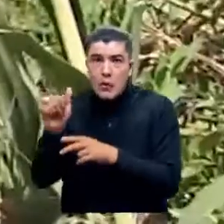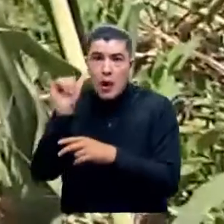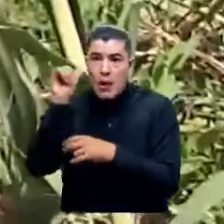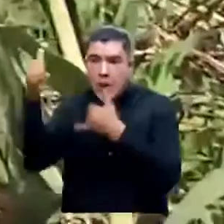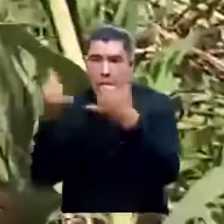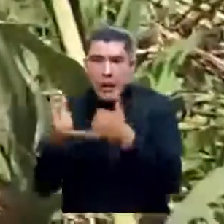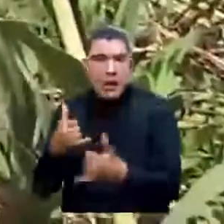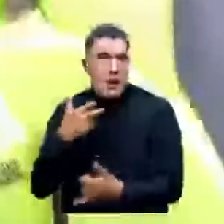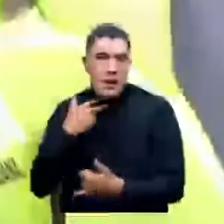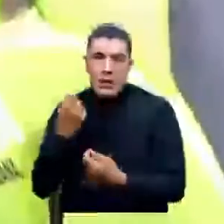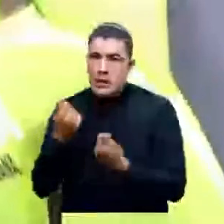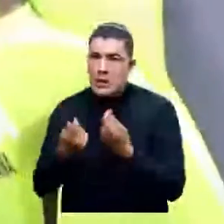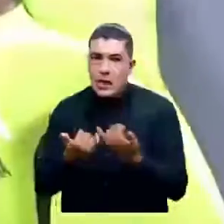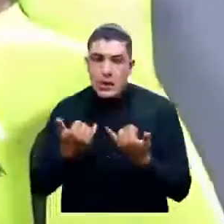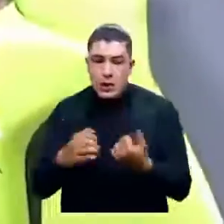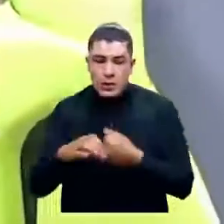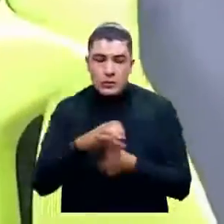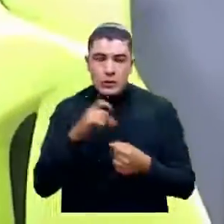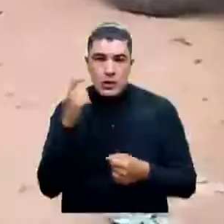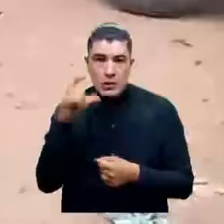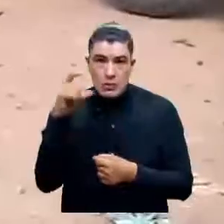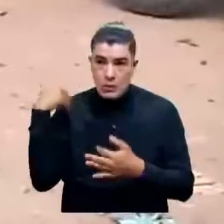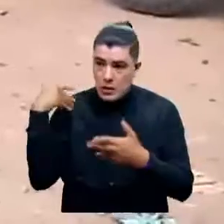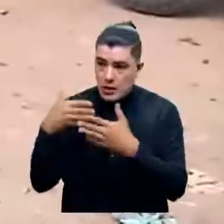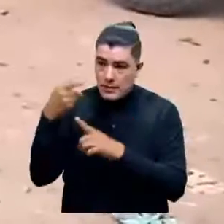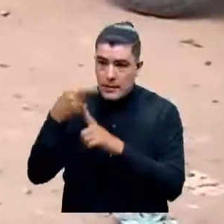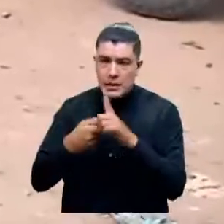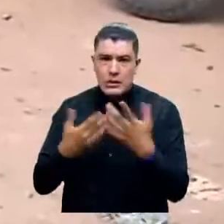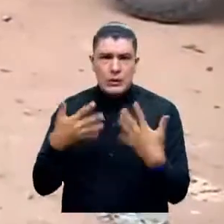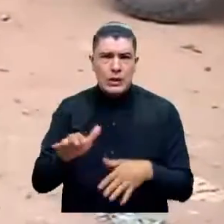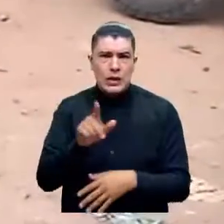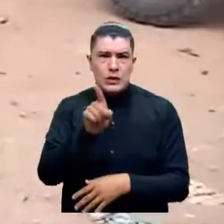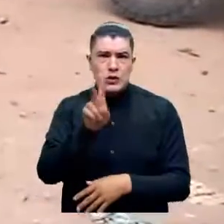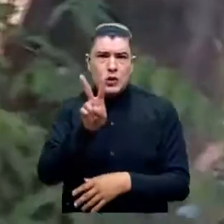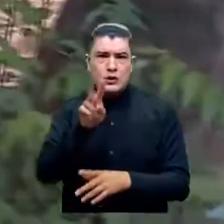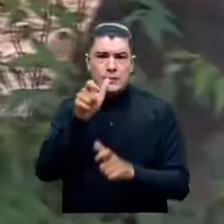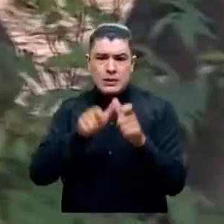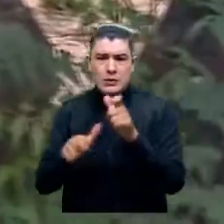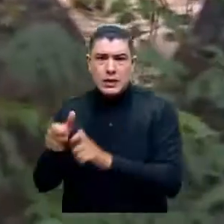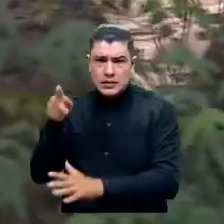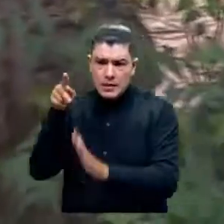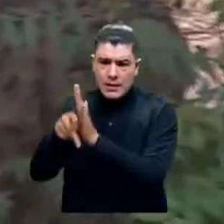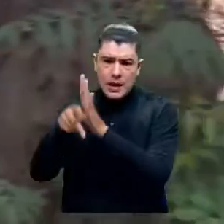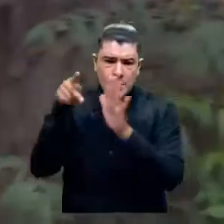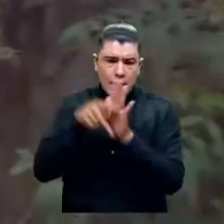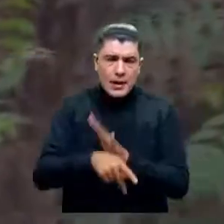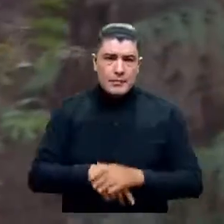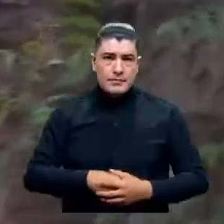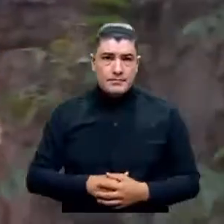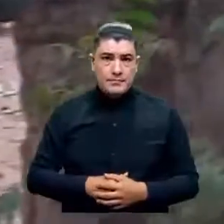En Cúcuta, en lo que va de este año, se han presentado más de 12 homicidios y aunque la ciudad reportó un